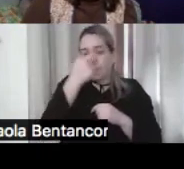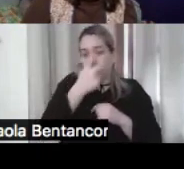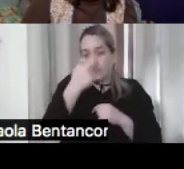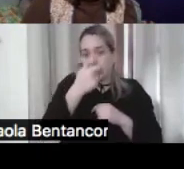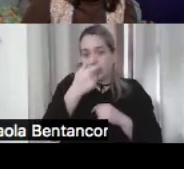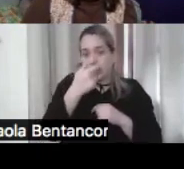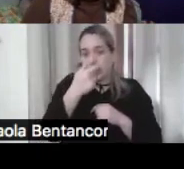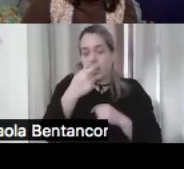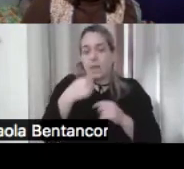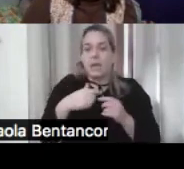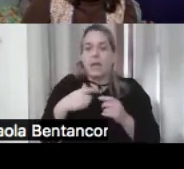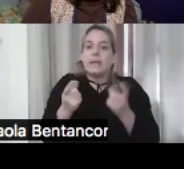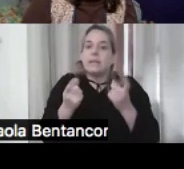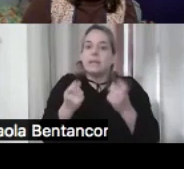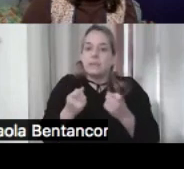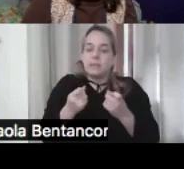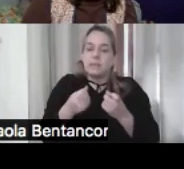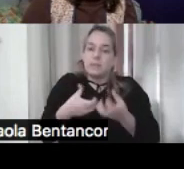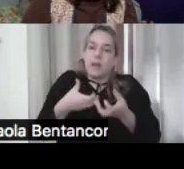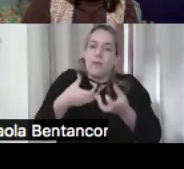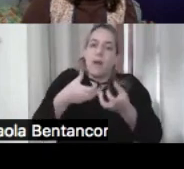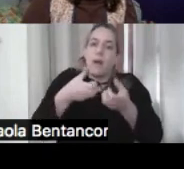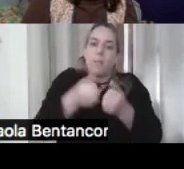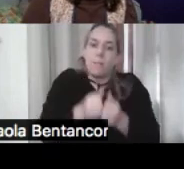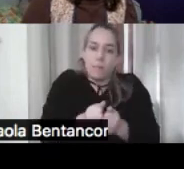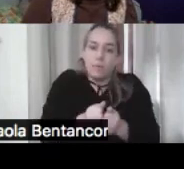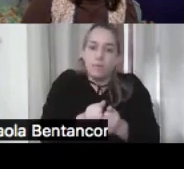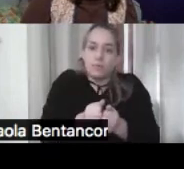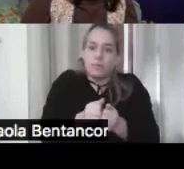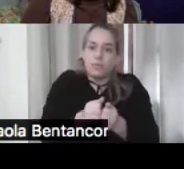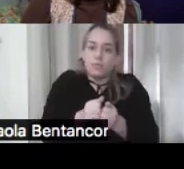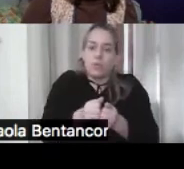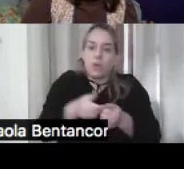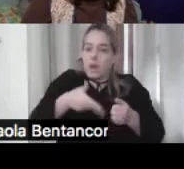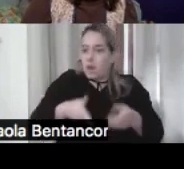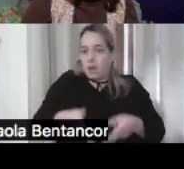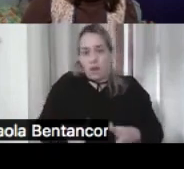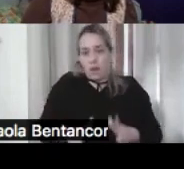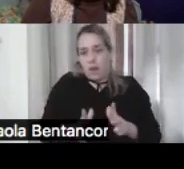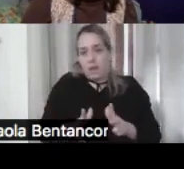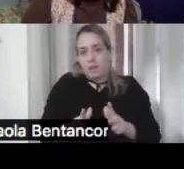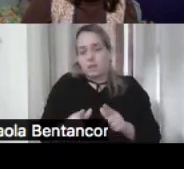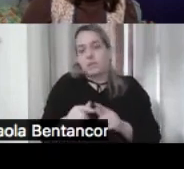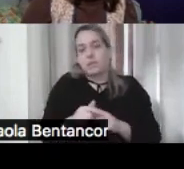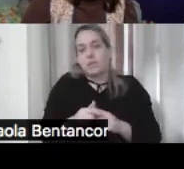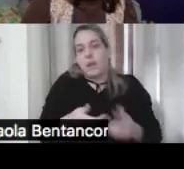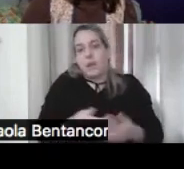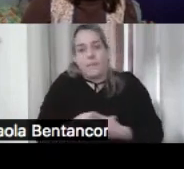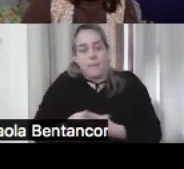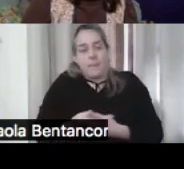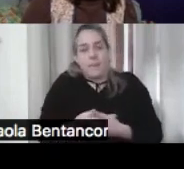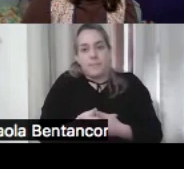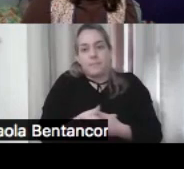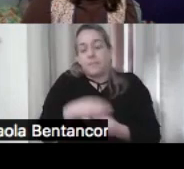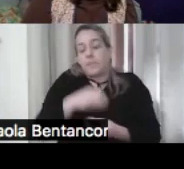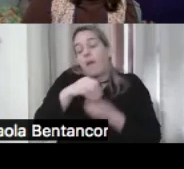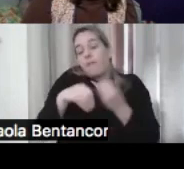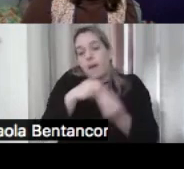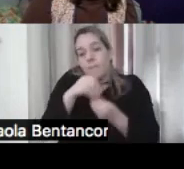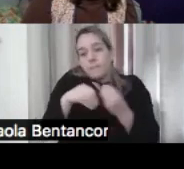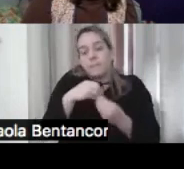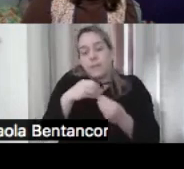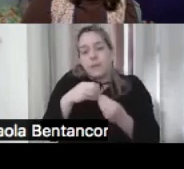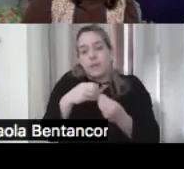dificultad de un sobreapoyo en los primeros meses de vida de su bebito. La familia, con muy buena intención,